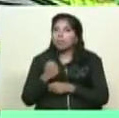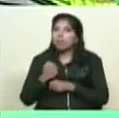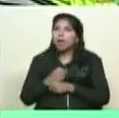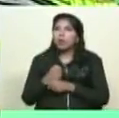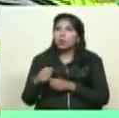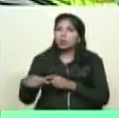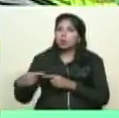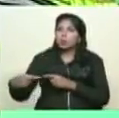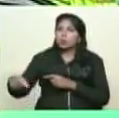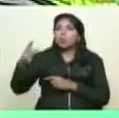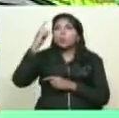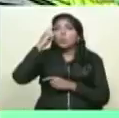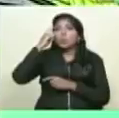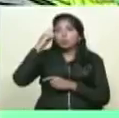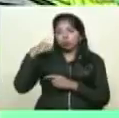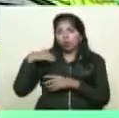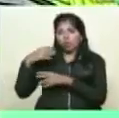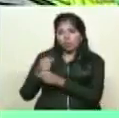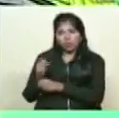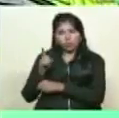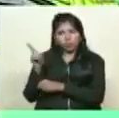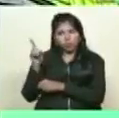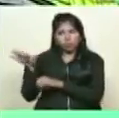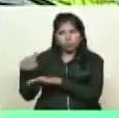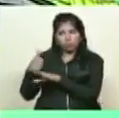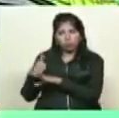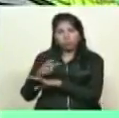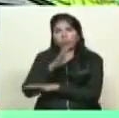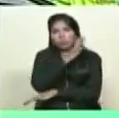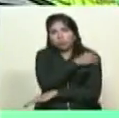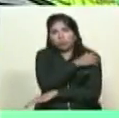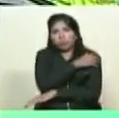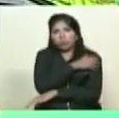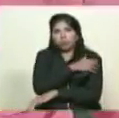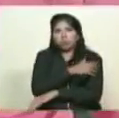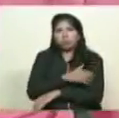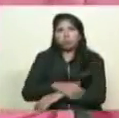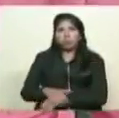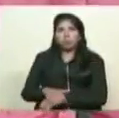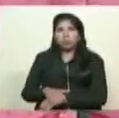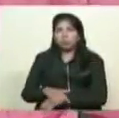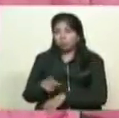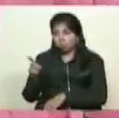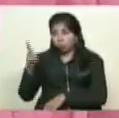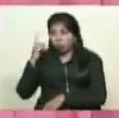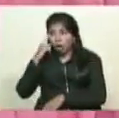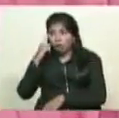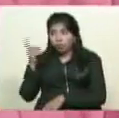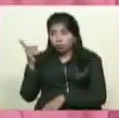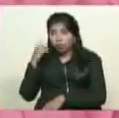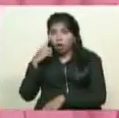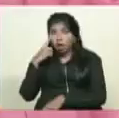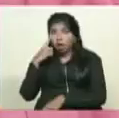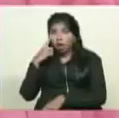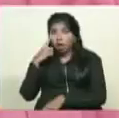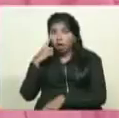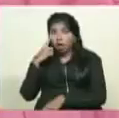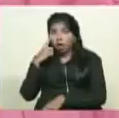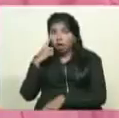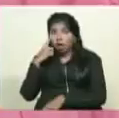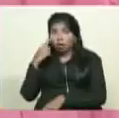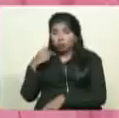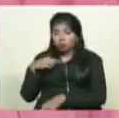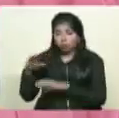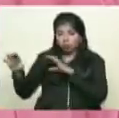compañero, Néstor, confío en ti, diario, y la mañana, tú sabes, porque nosotros nos comunicamos en la